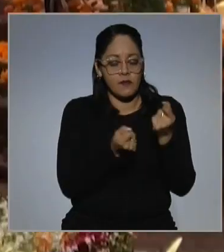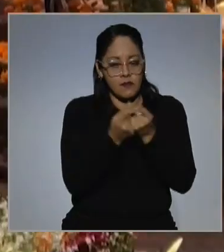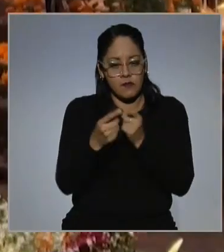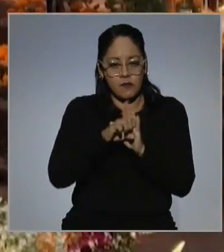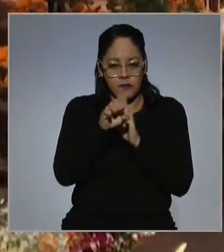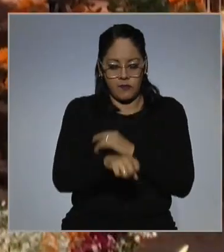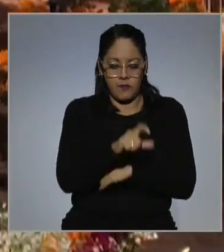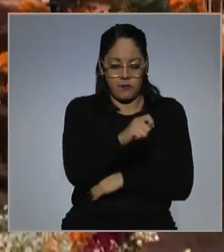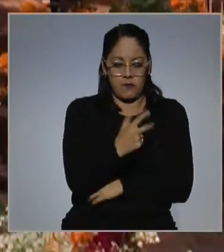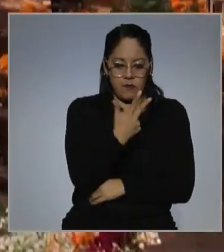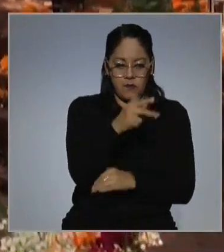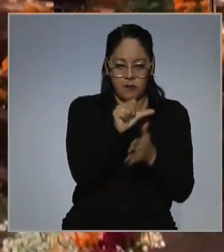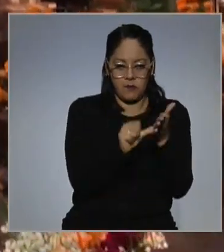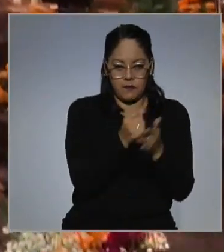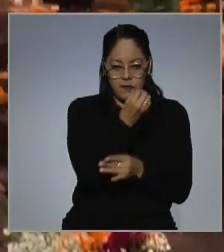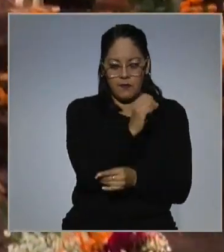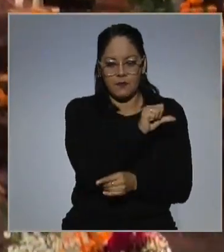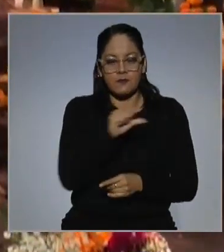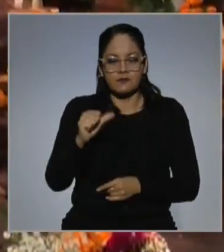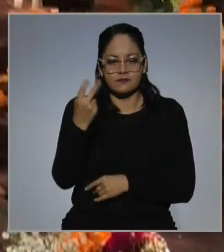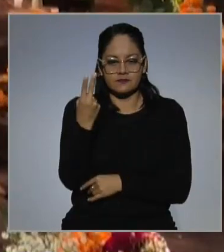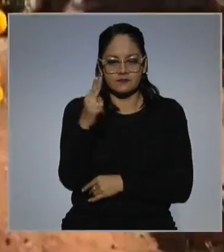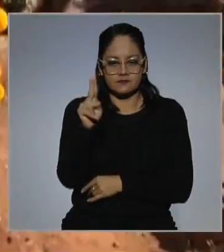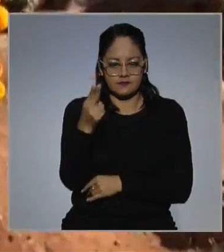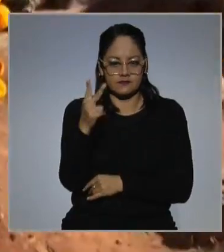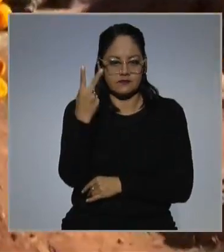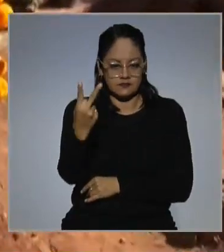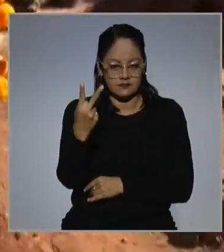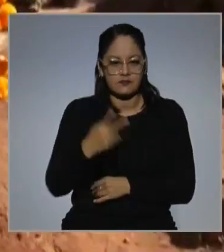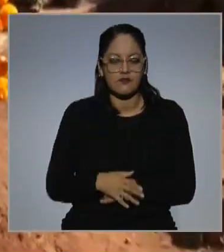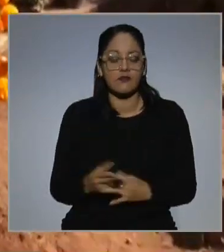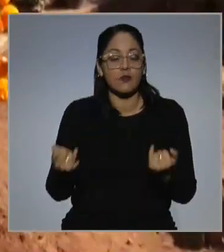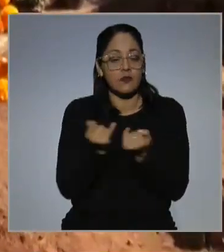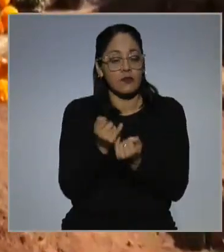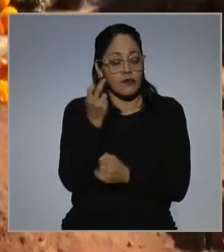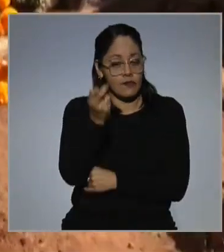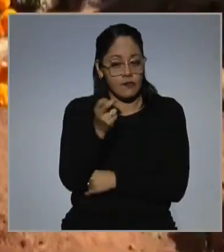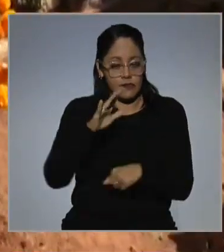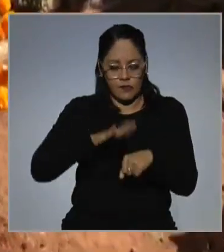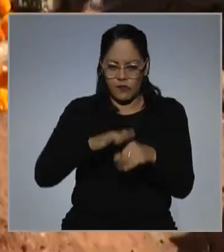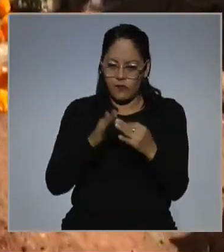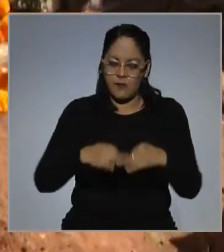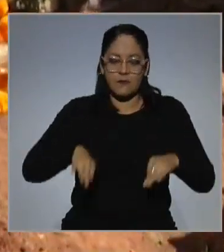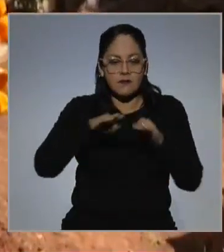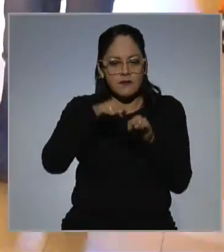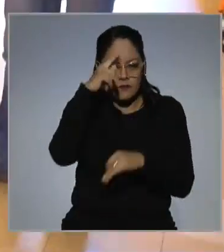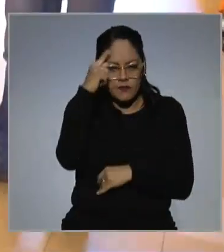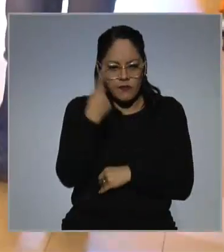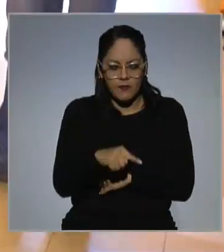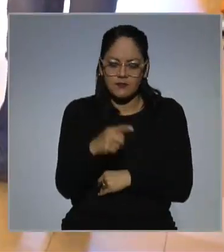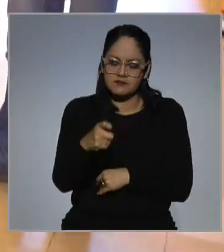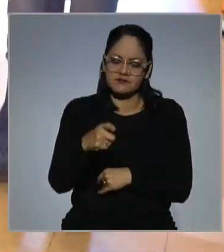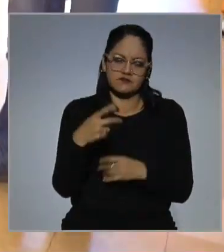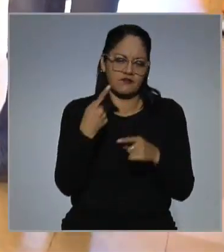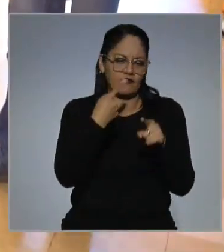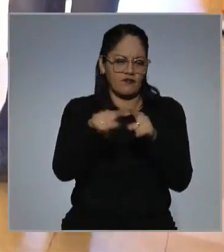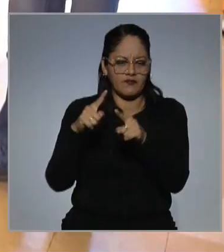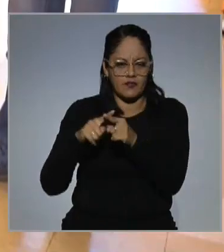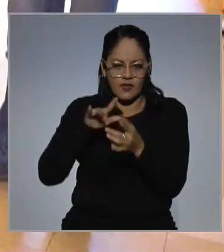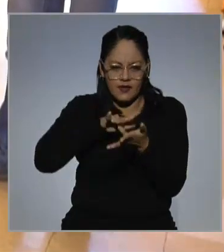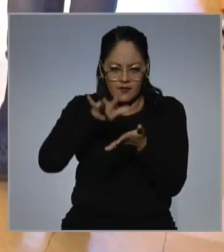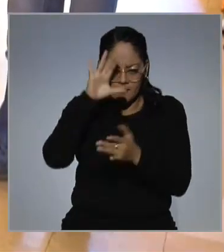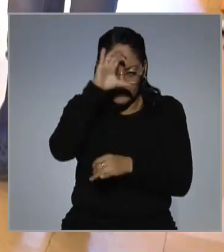del 28 de octubre al 2 de noviembre, y que ha tenido un impacto significativo con valiosas